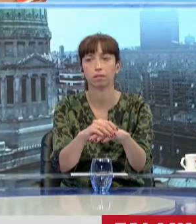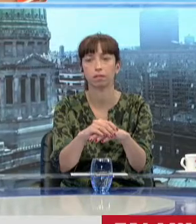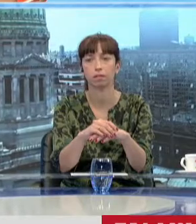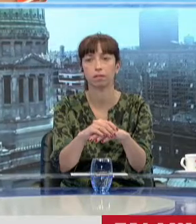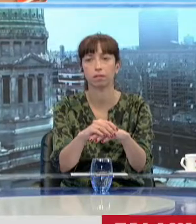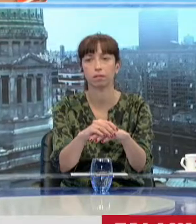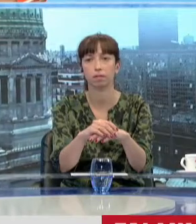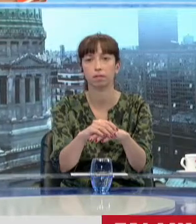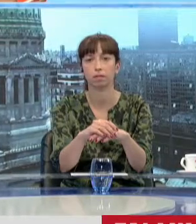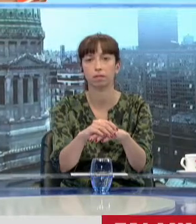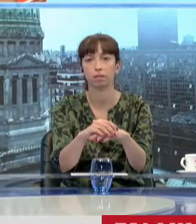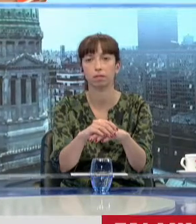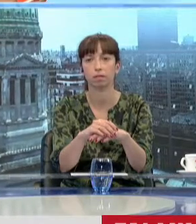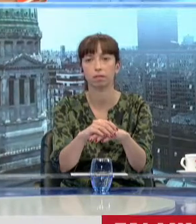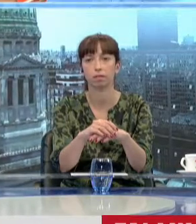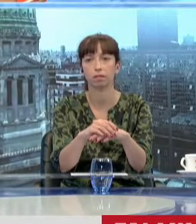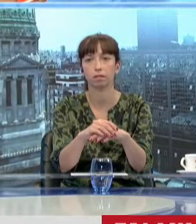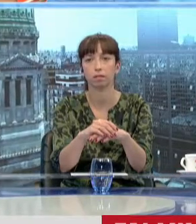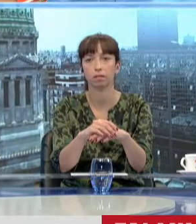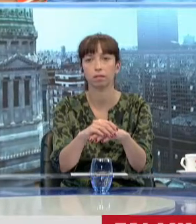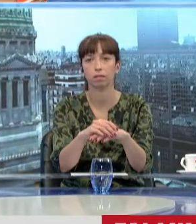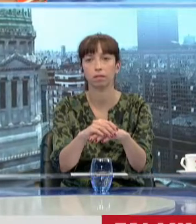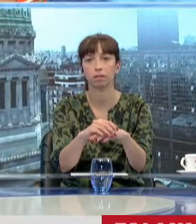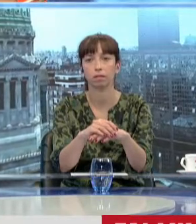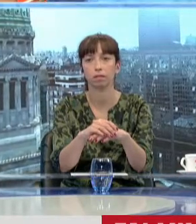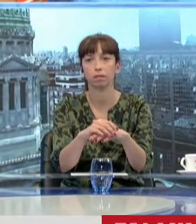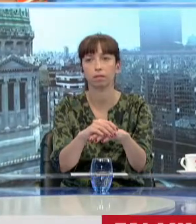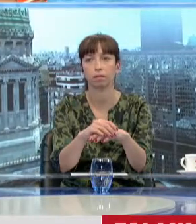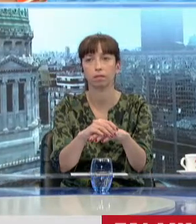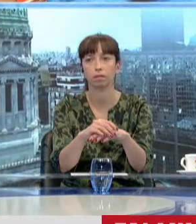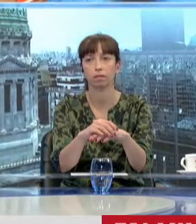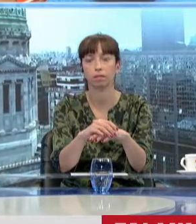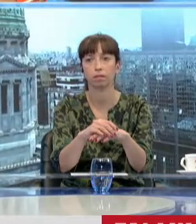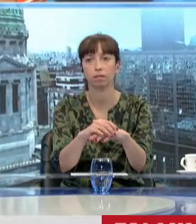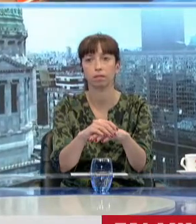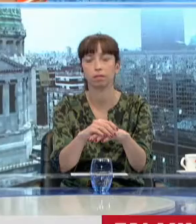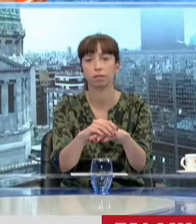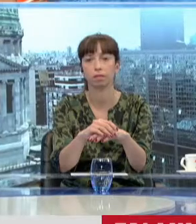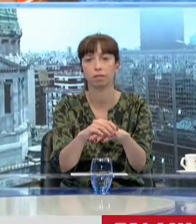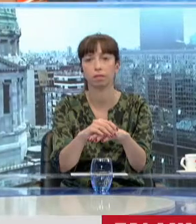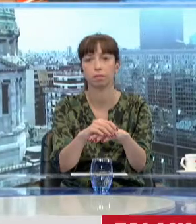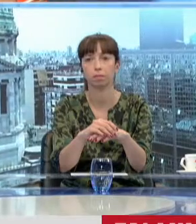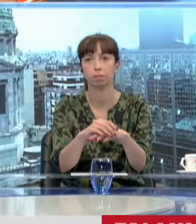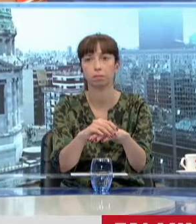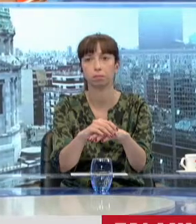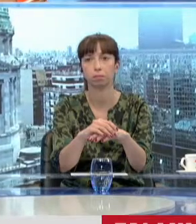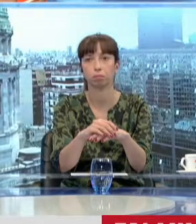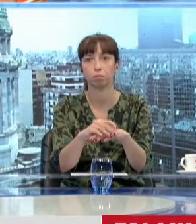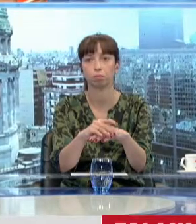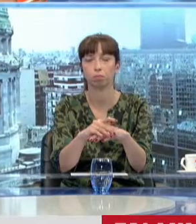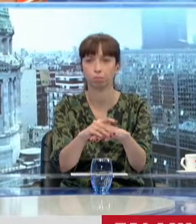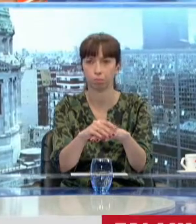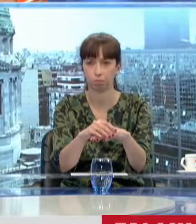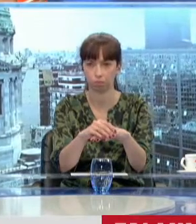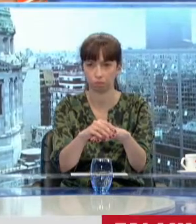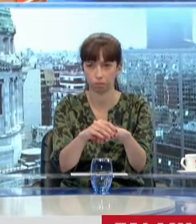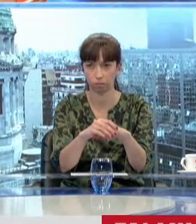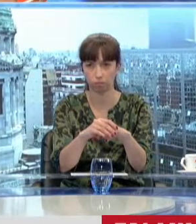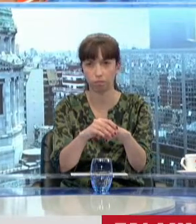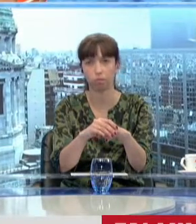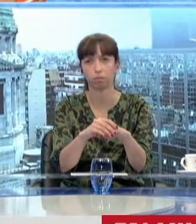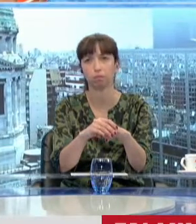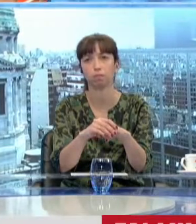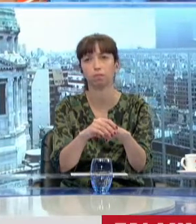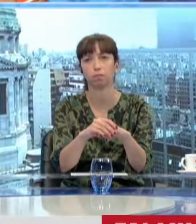dólar que tienen de acuerdo a los equilibrios macroeconómicos las empresas respecto